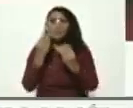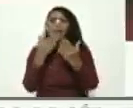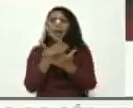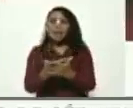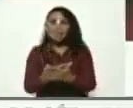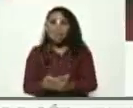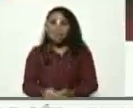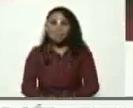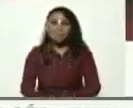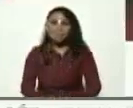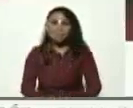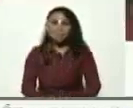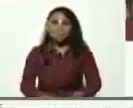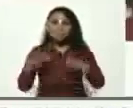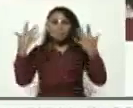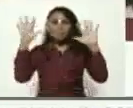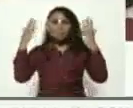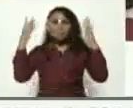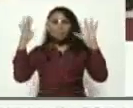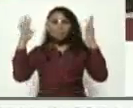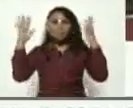gracias.